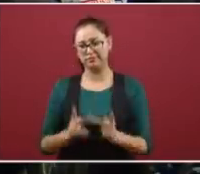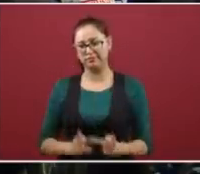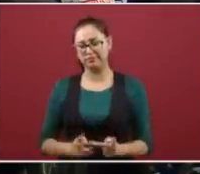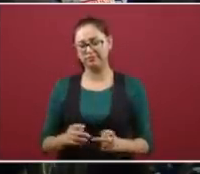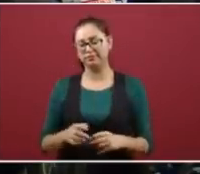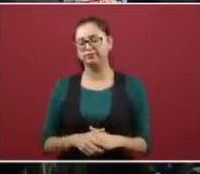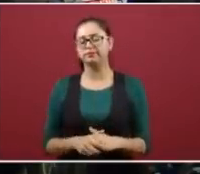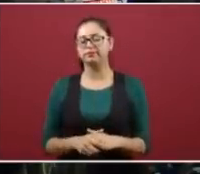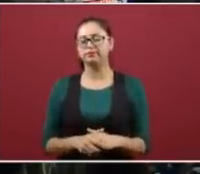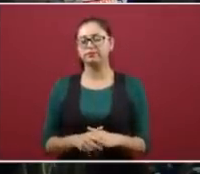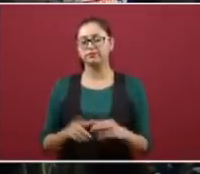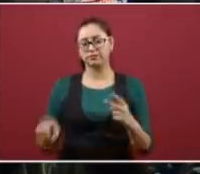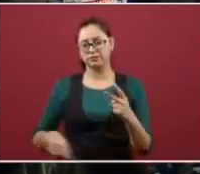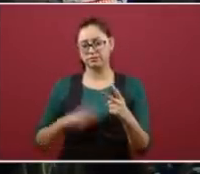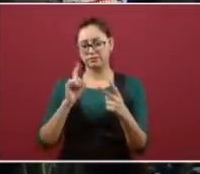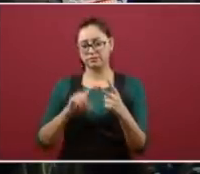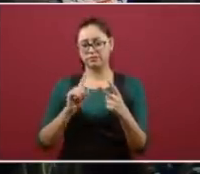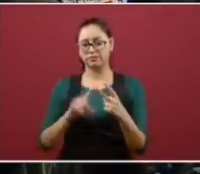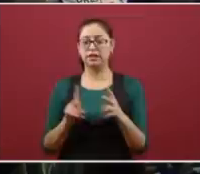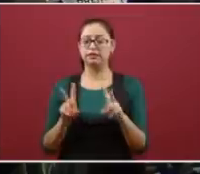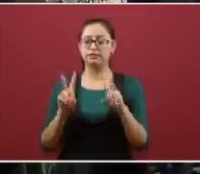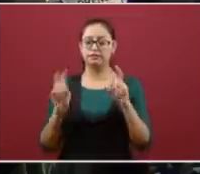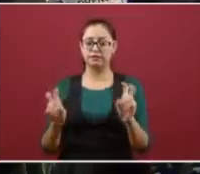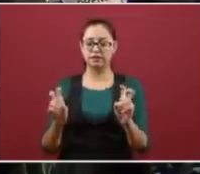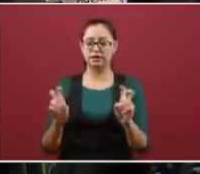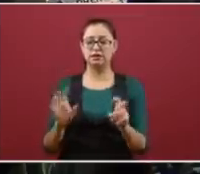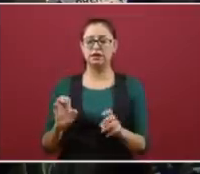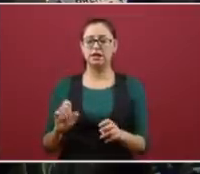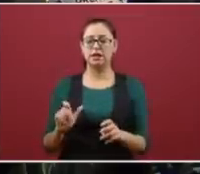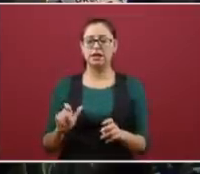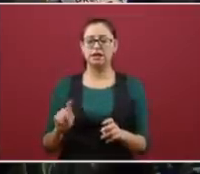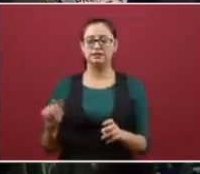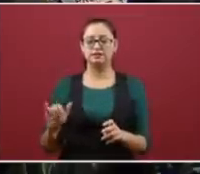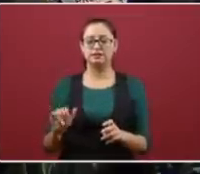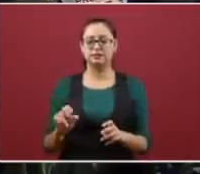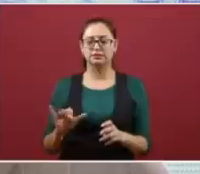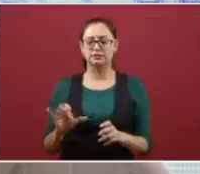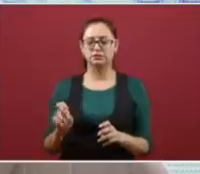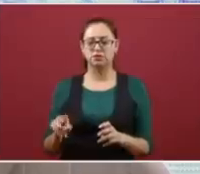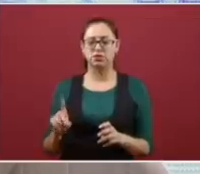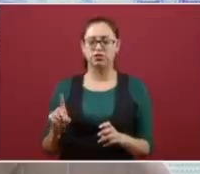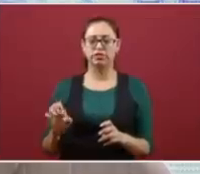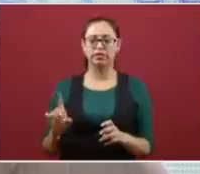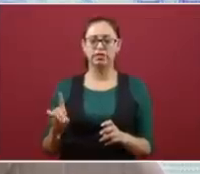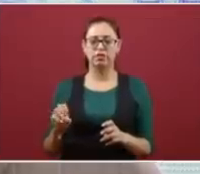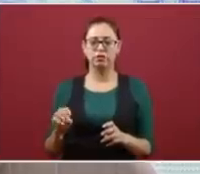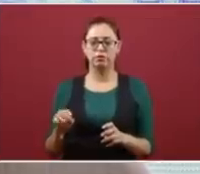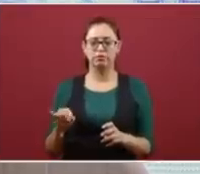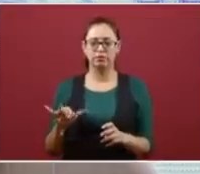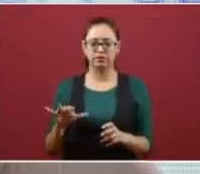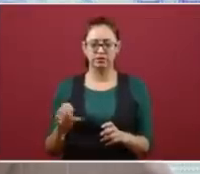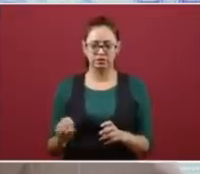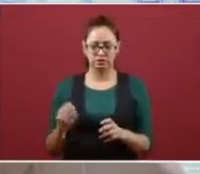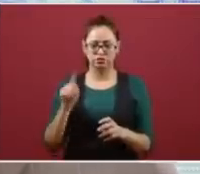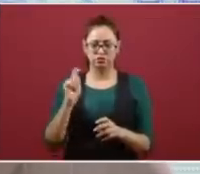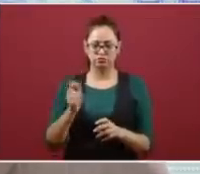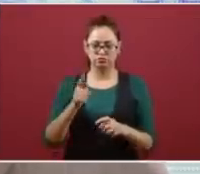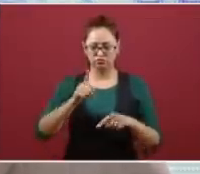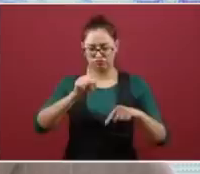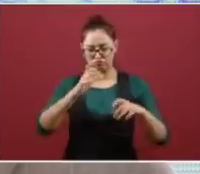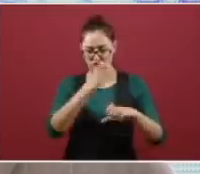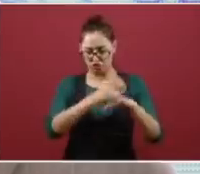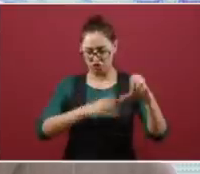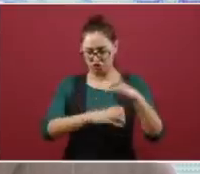extinción de dominio será también objeto y de ésta como consecuencia de esta reforma